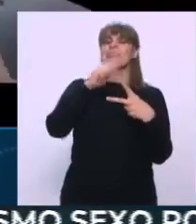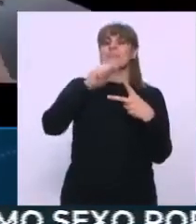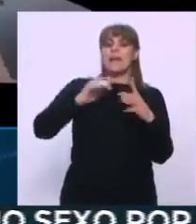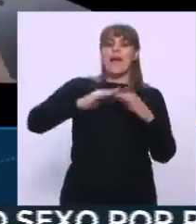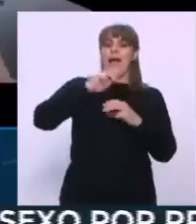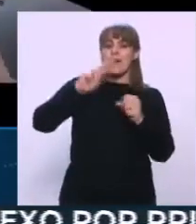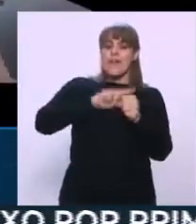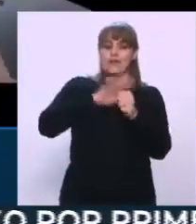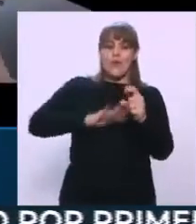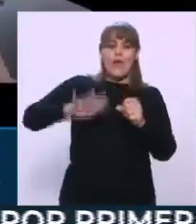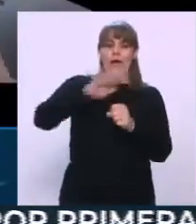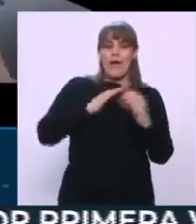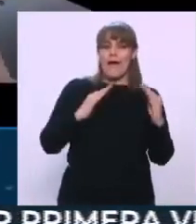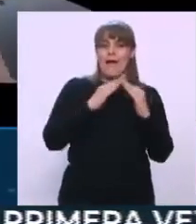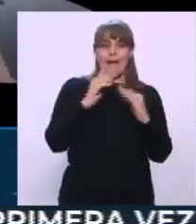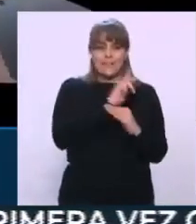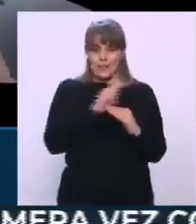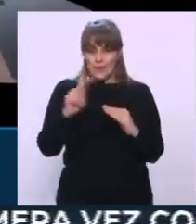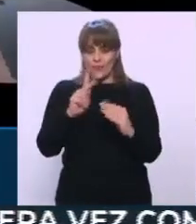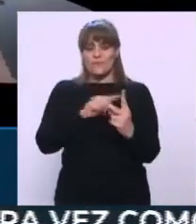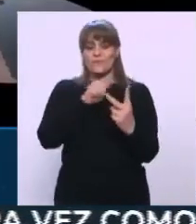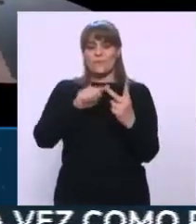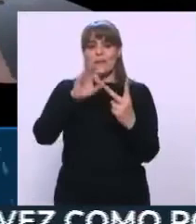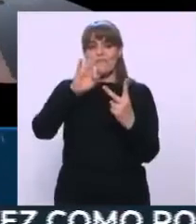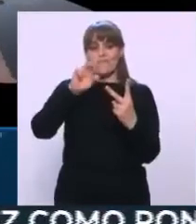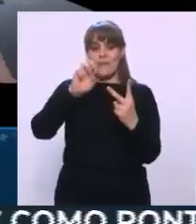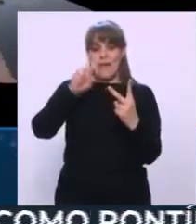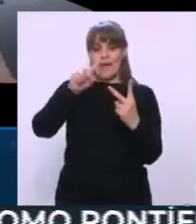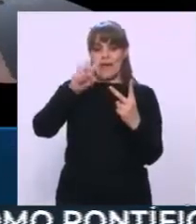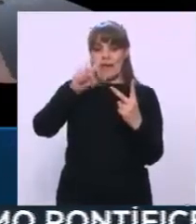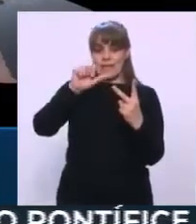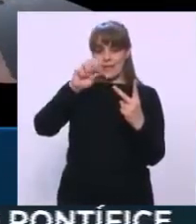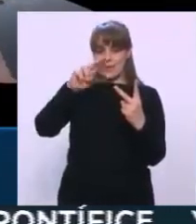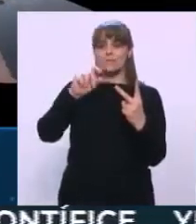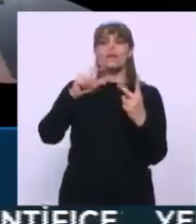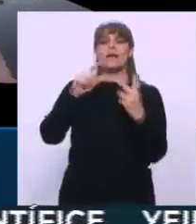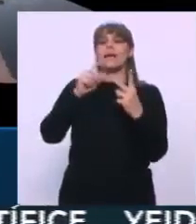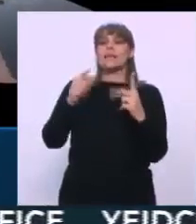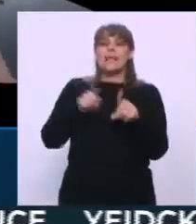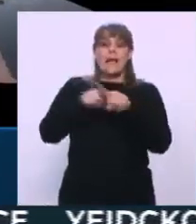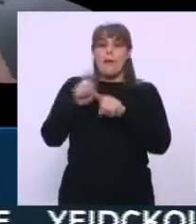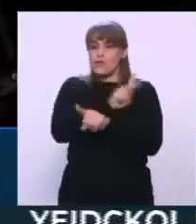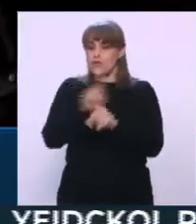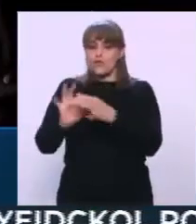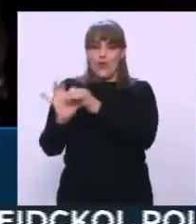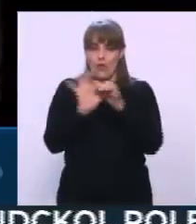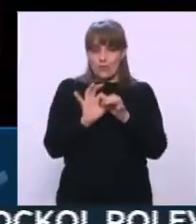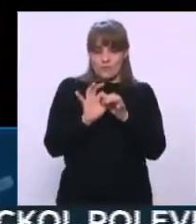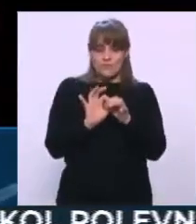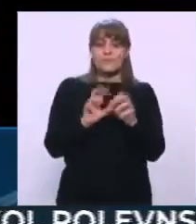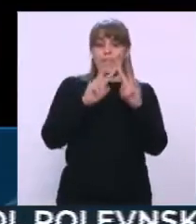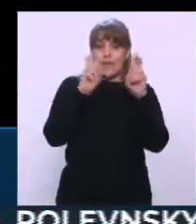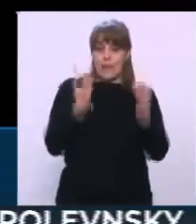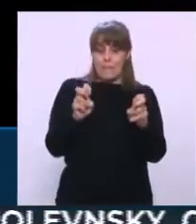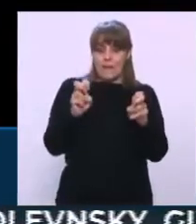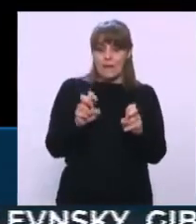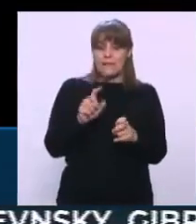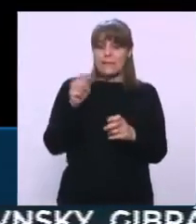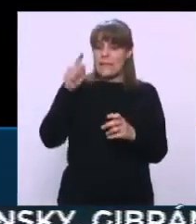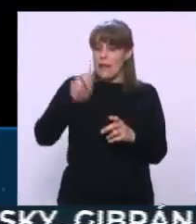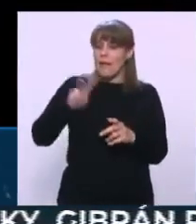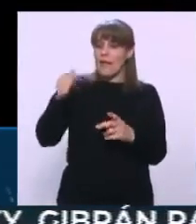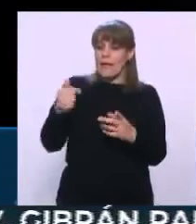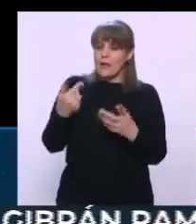todo Fratelli Tutti, la hermandad con todos, está, digamos, muy enroscado, muy